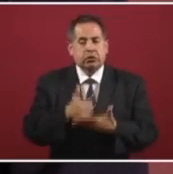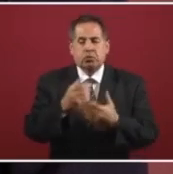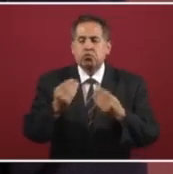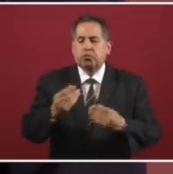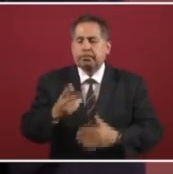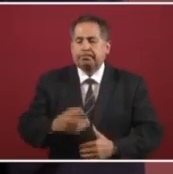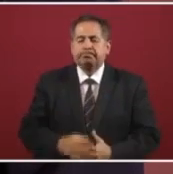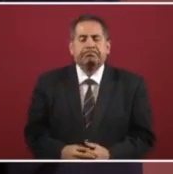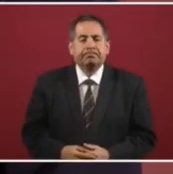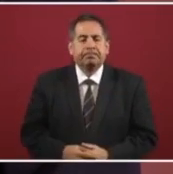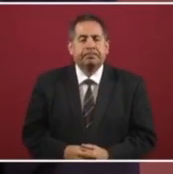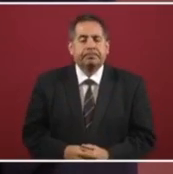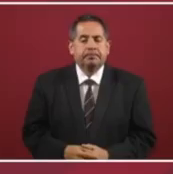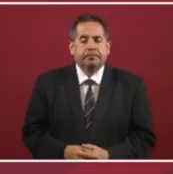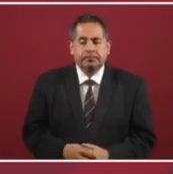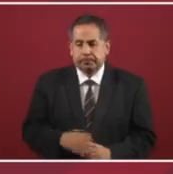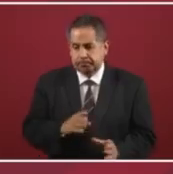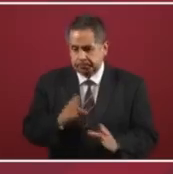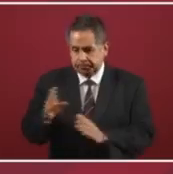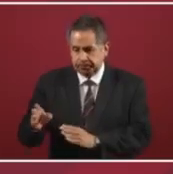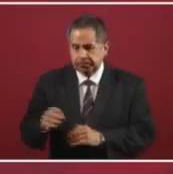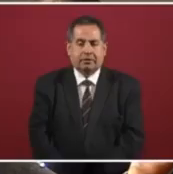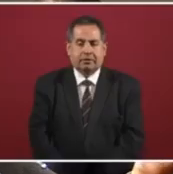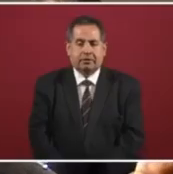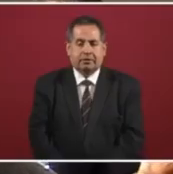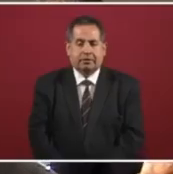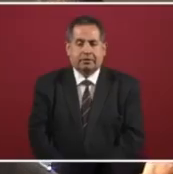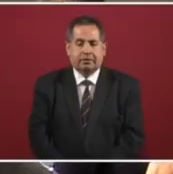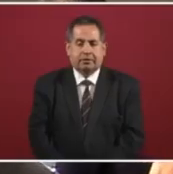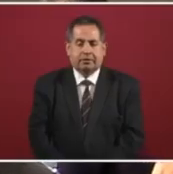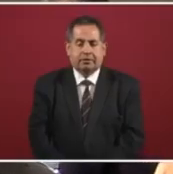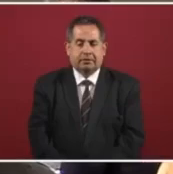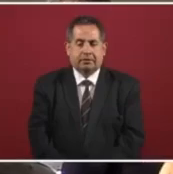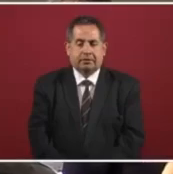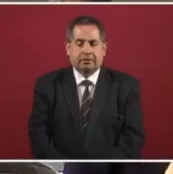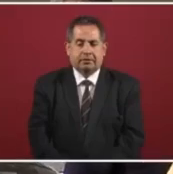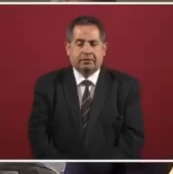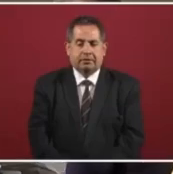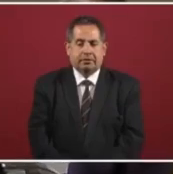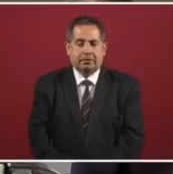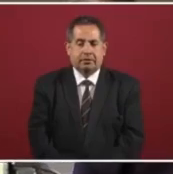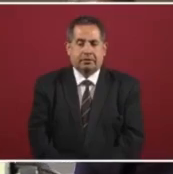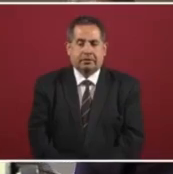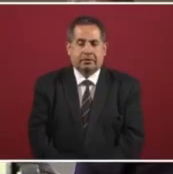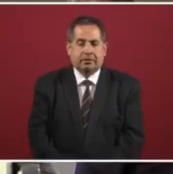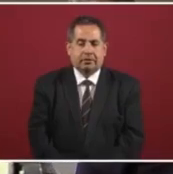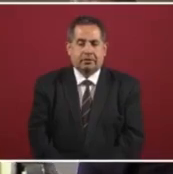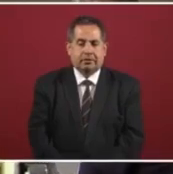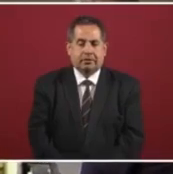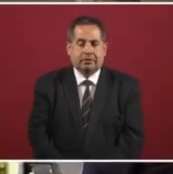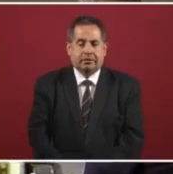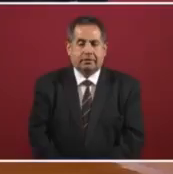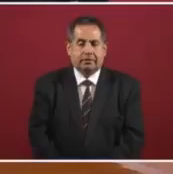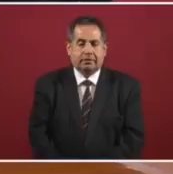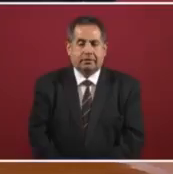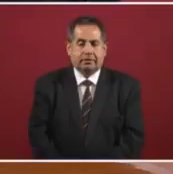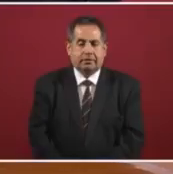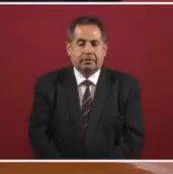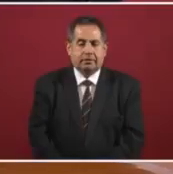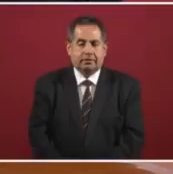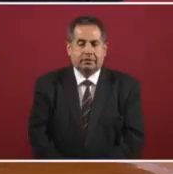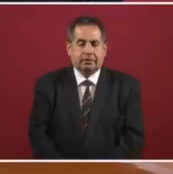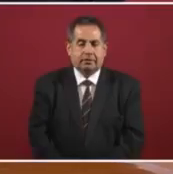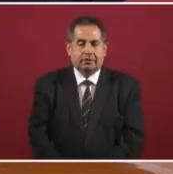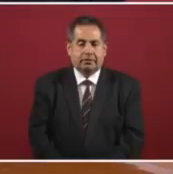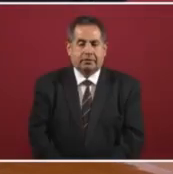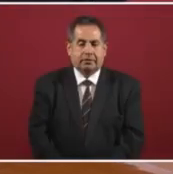El presidente Andrés Manuel López Obrador aclaró que reelegirse no es su propósito y firmó, ante notario público, la